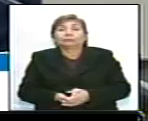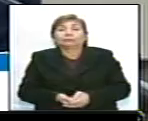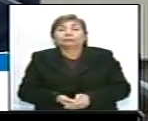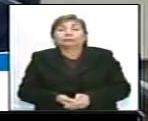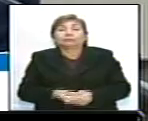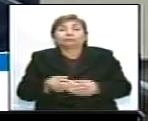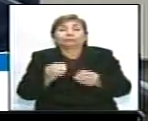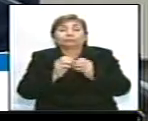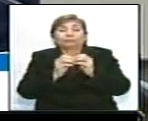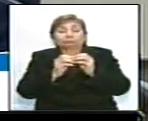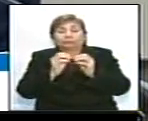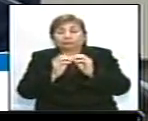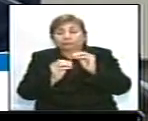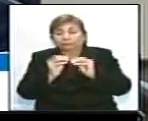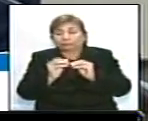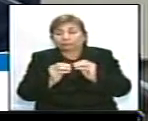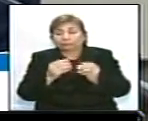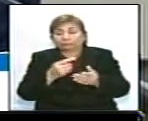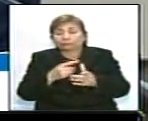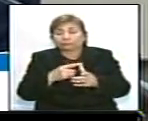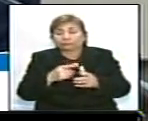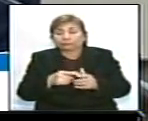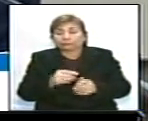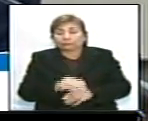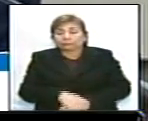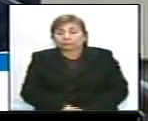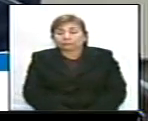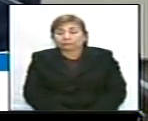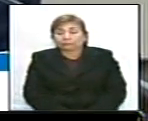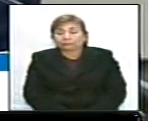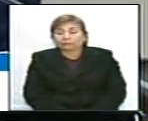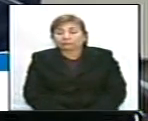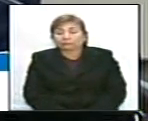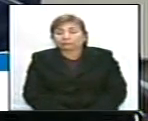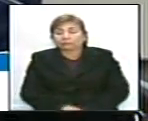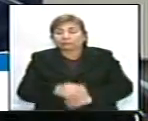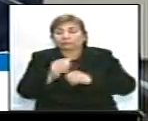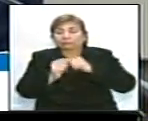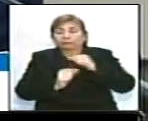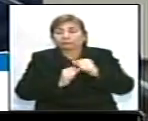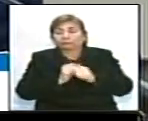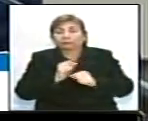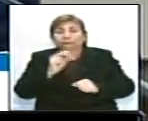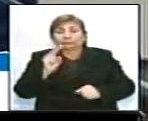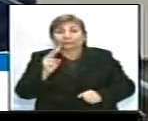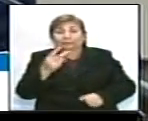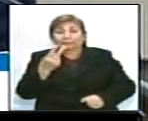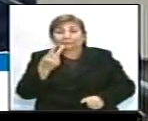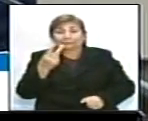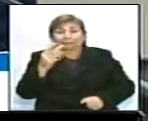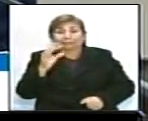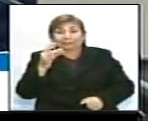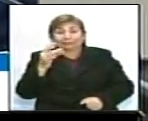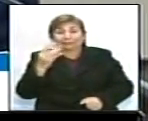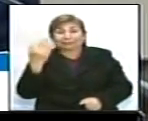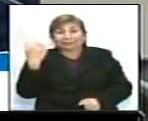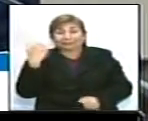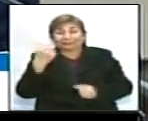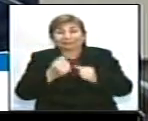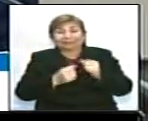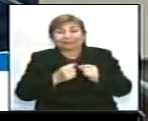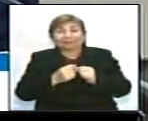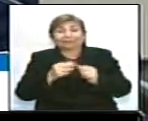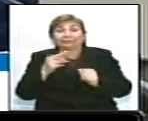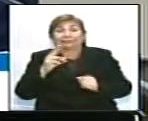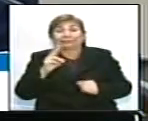en la restauración. Entonces, en el año 2018, mediante una resolución ministerial,